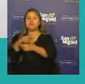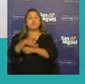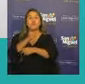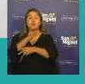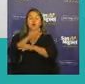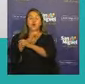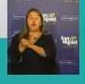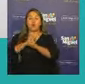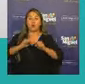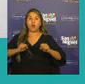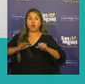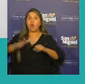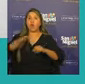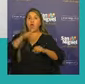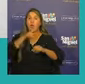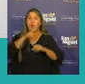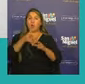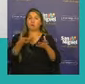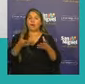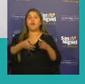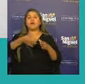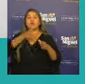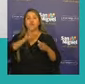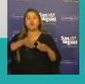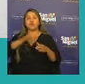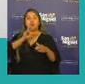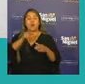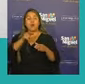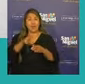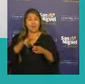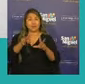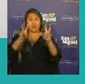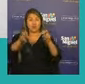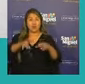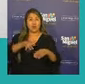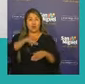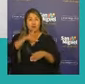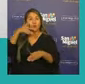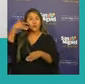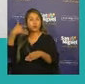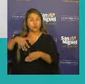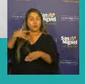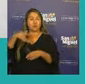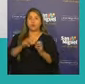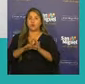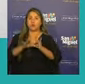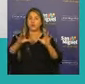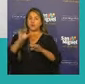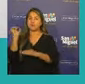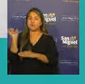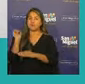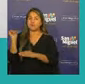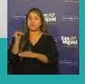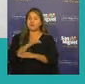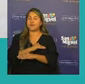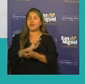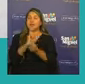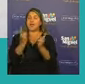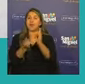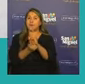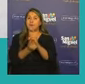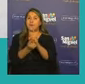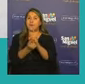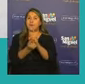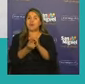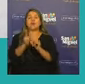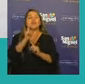poder transportar agua potable. Algo demasiado importante en cualquier emergencia. Que tengamos un camión aljibe que sea